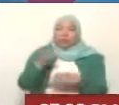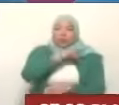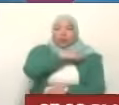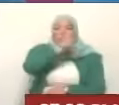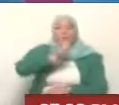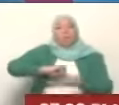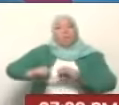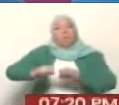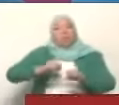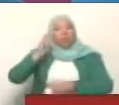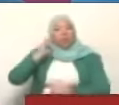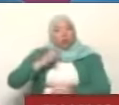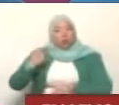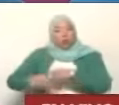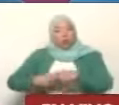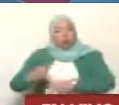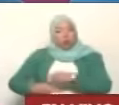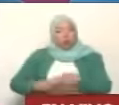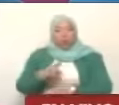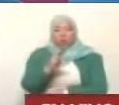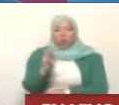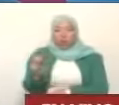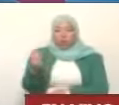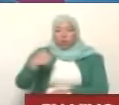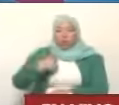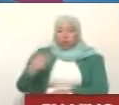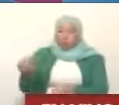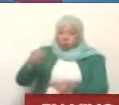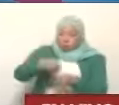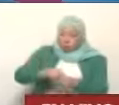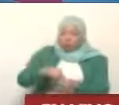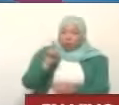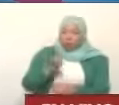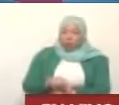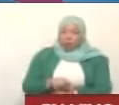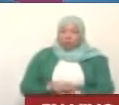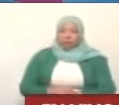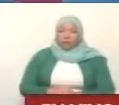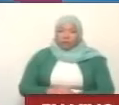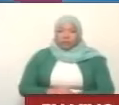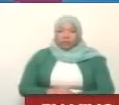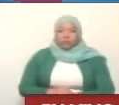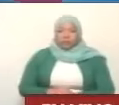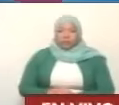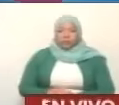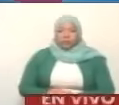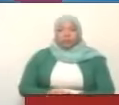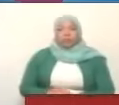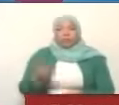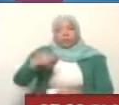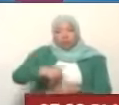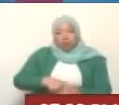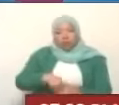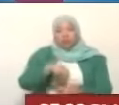del Movimiento Bolivariano Revolucionario 200. Yo era miembro de esa dirección nacional, electa en diciembre del